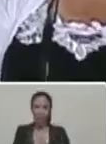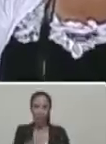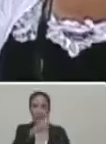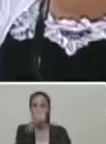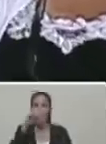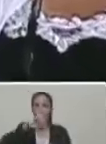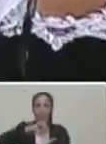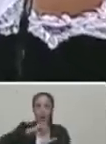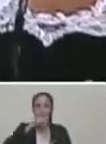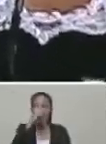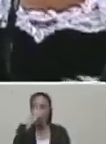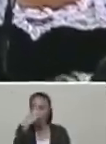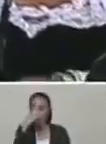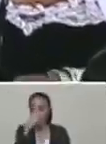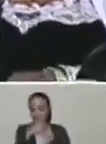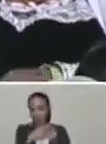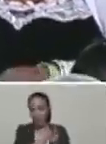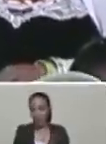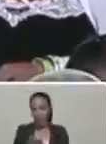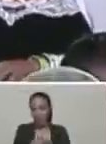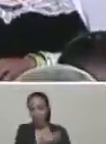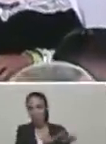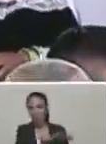Irán, de la India.